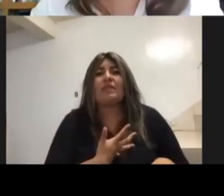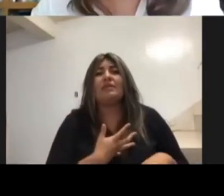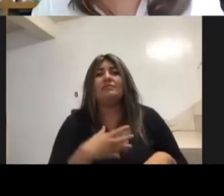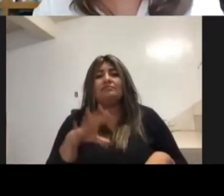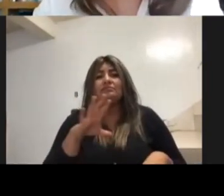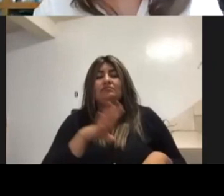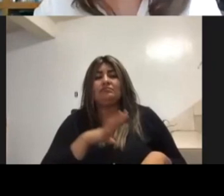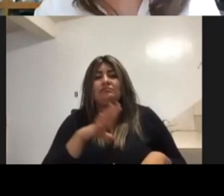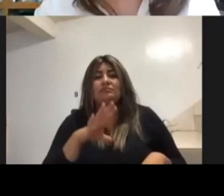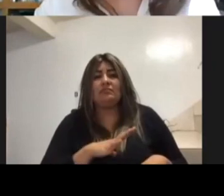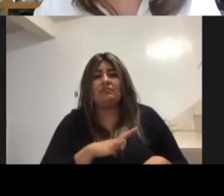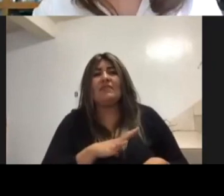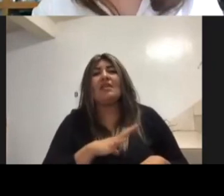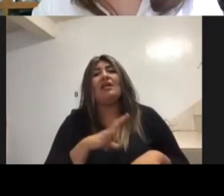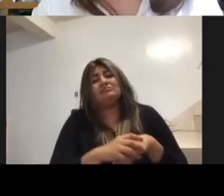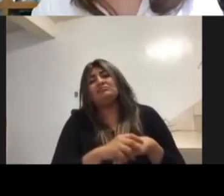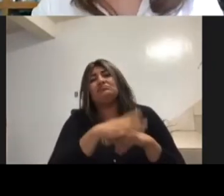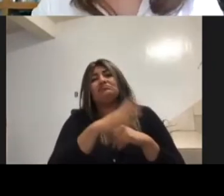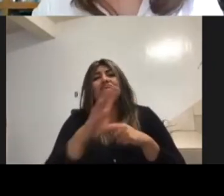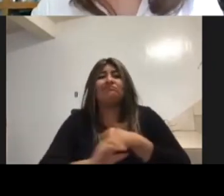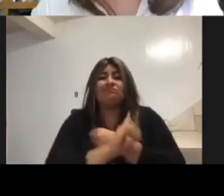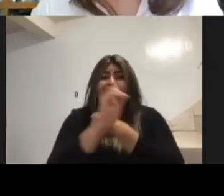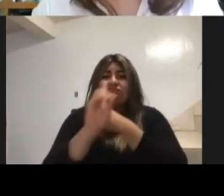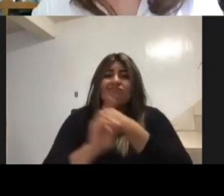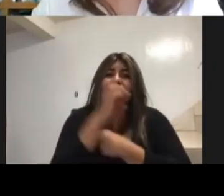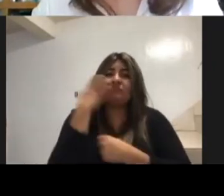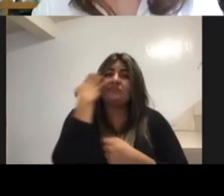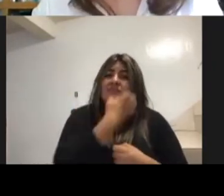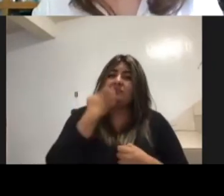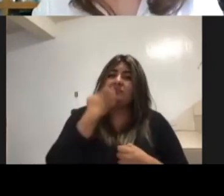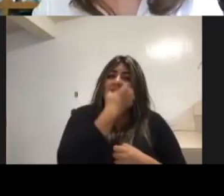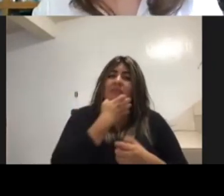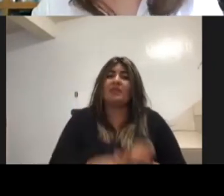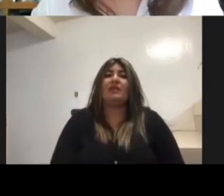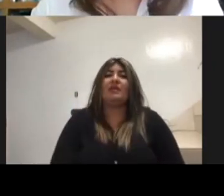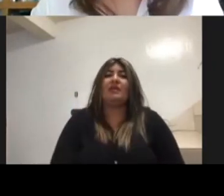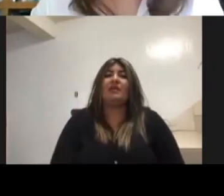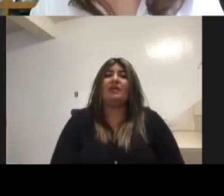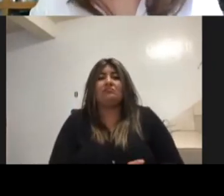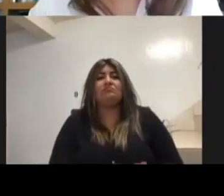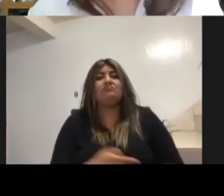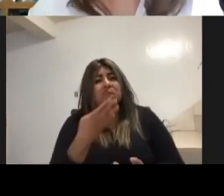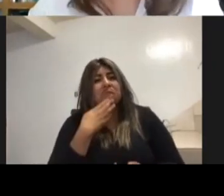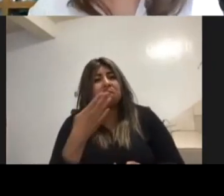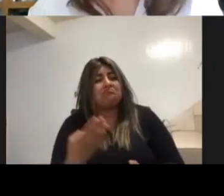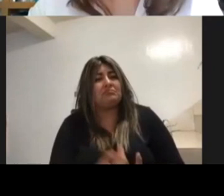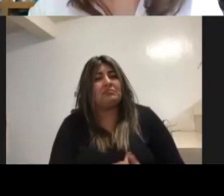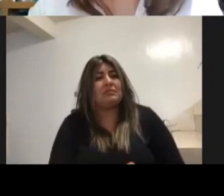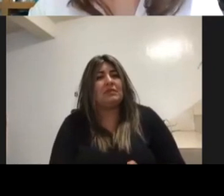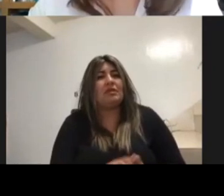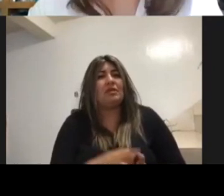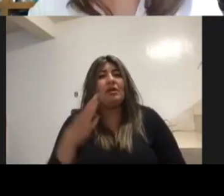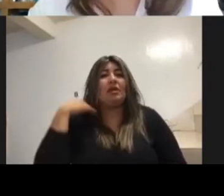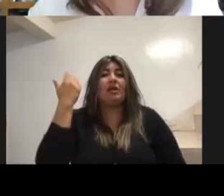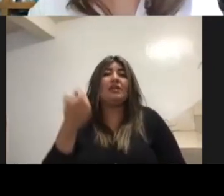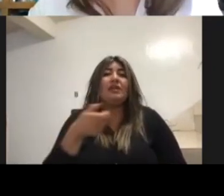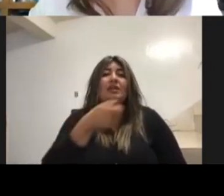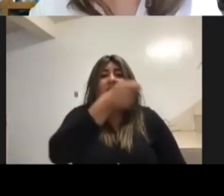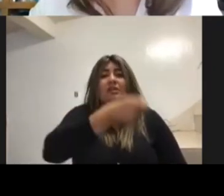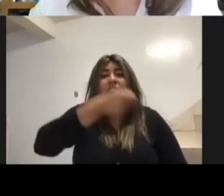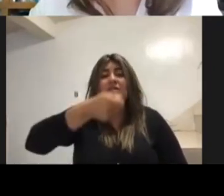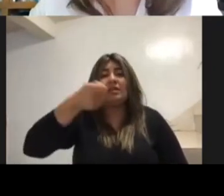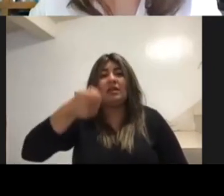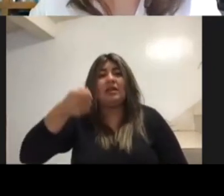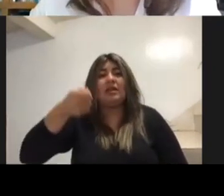situaciones de vulnerabilidad en la escuela. Bueno, antes que nada, quiero dar un saludo de parte del subsecretario de